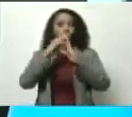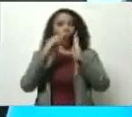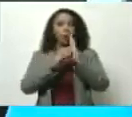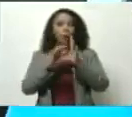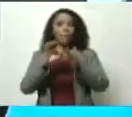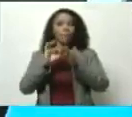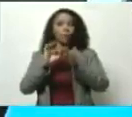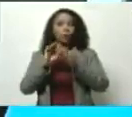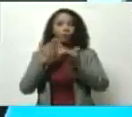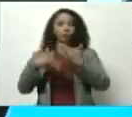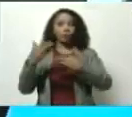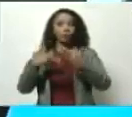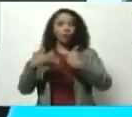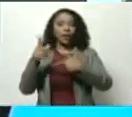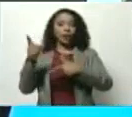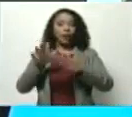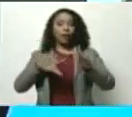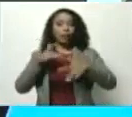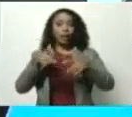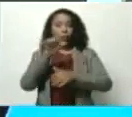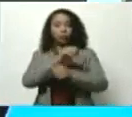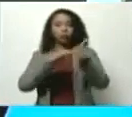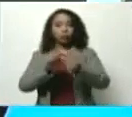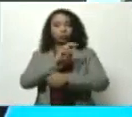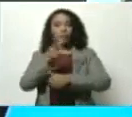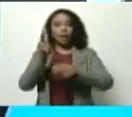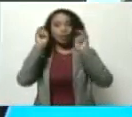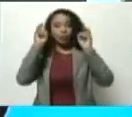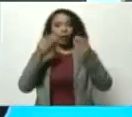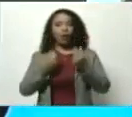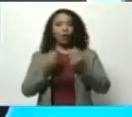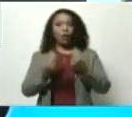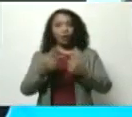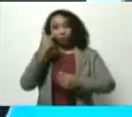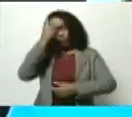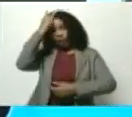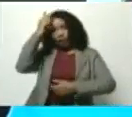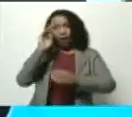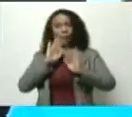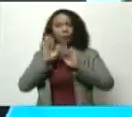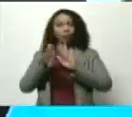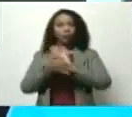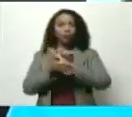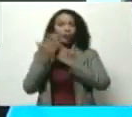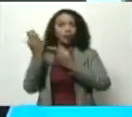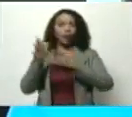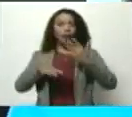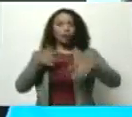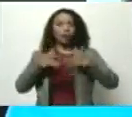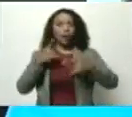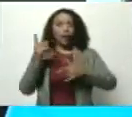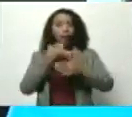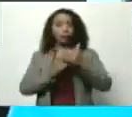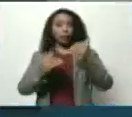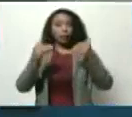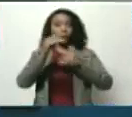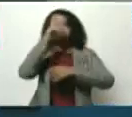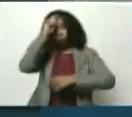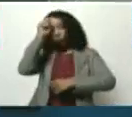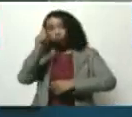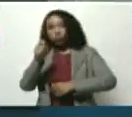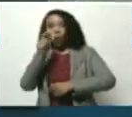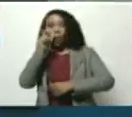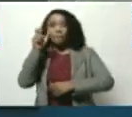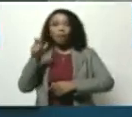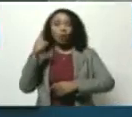este acto ha sido presidido por el vicepresidente para el área económica tarek el aissami quien gana el decidido vamos a tomar